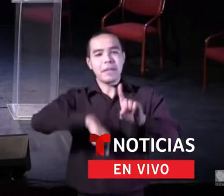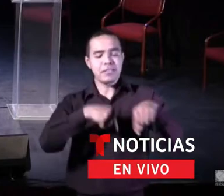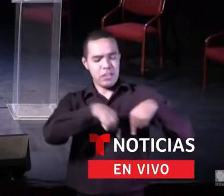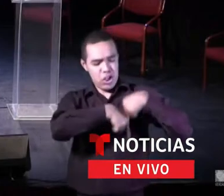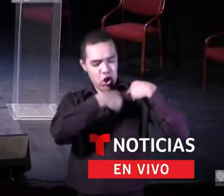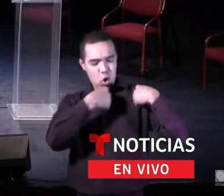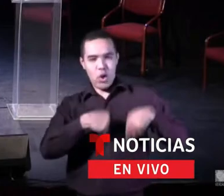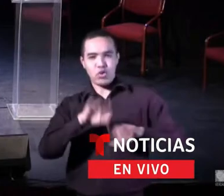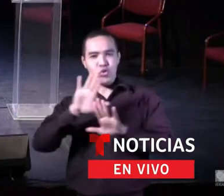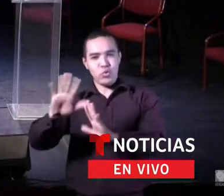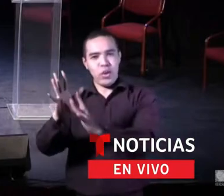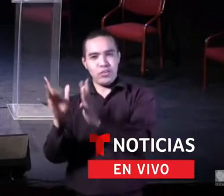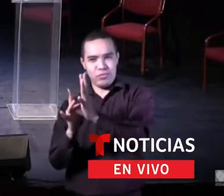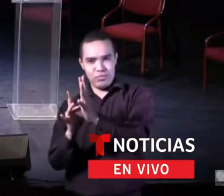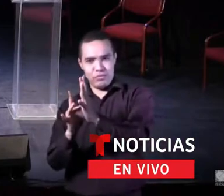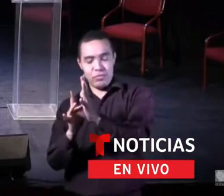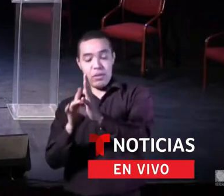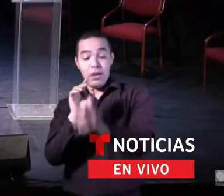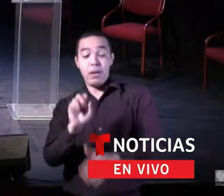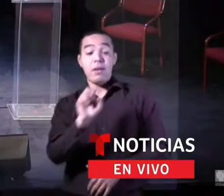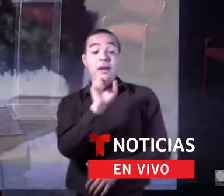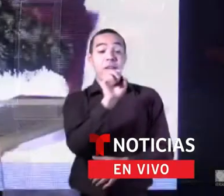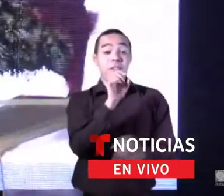murió mi papá